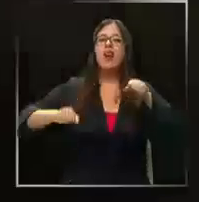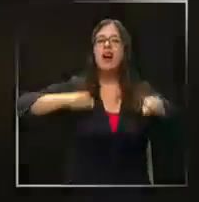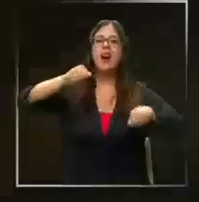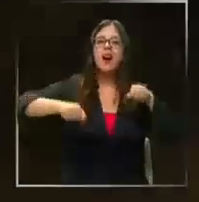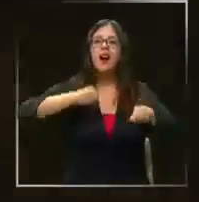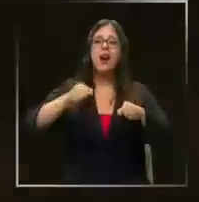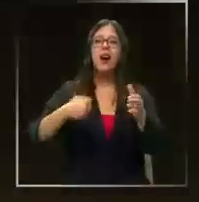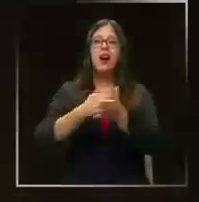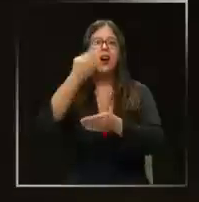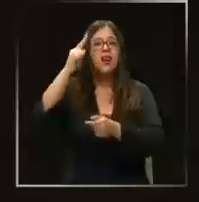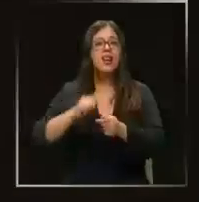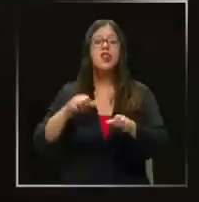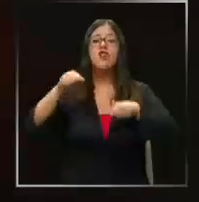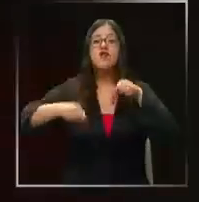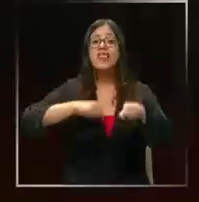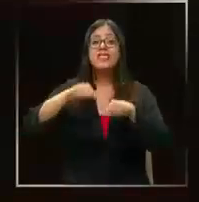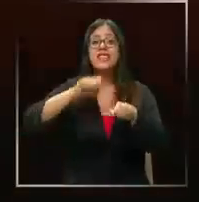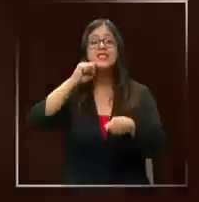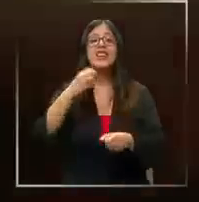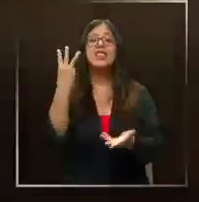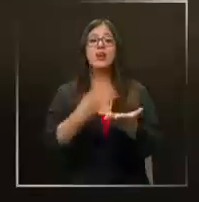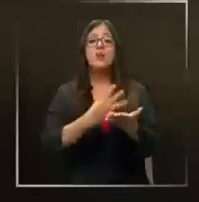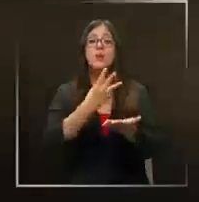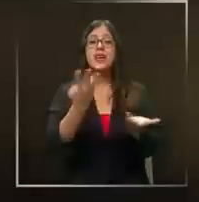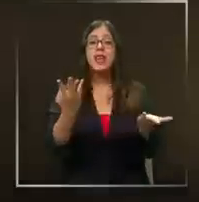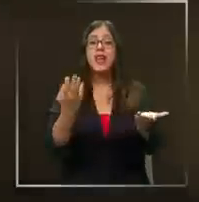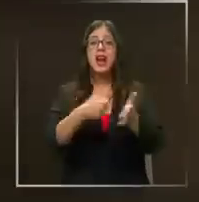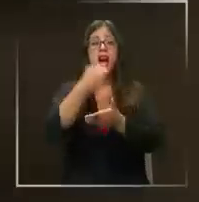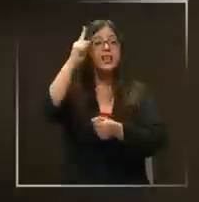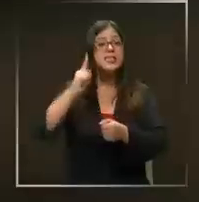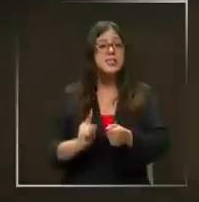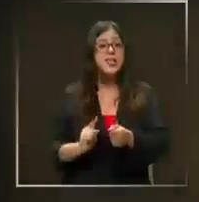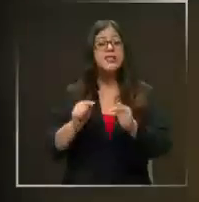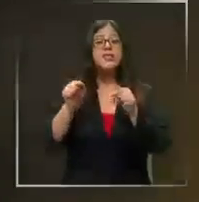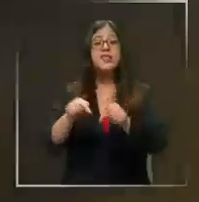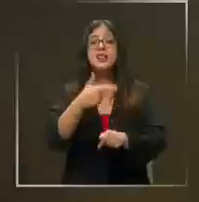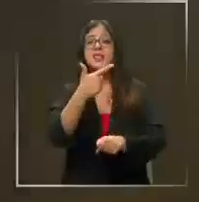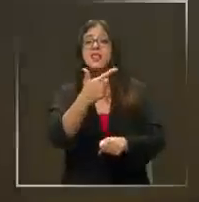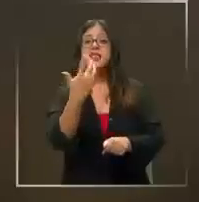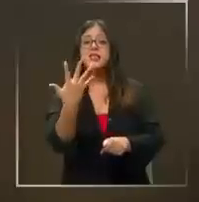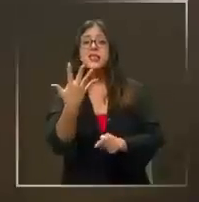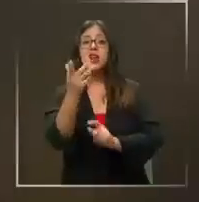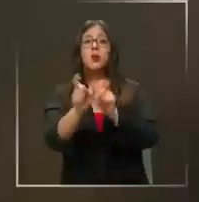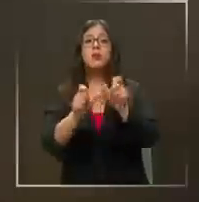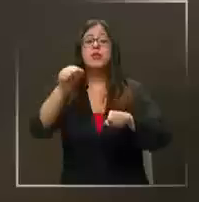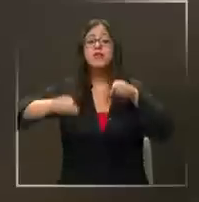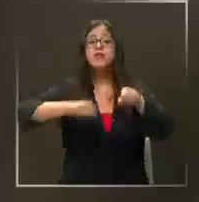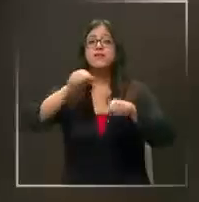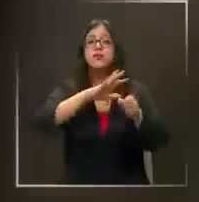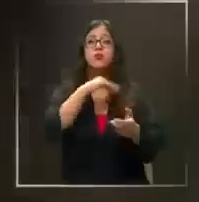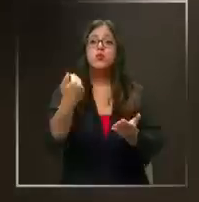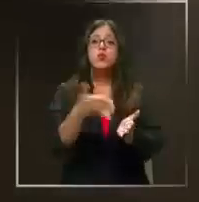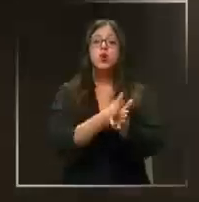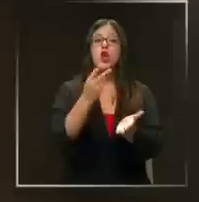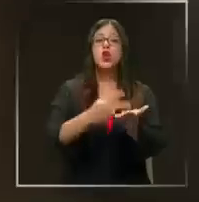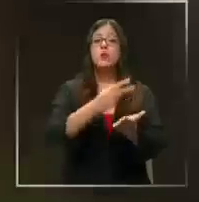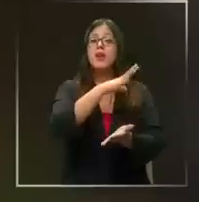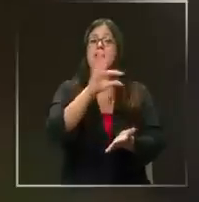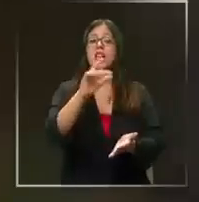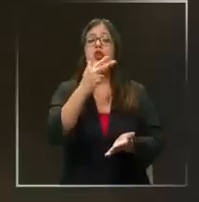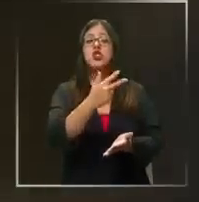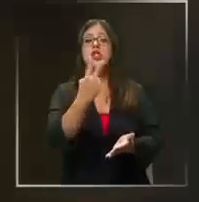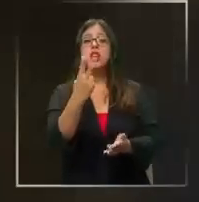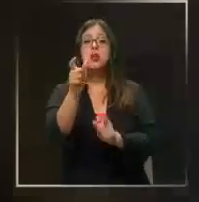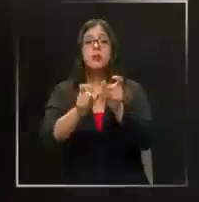Las bicicletas participaron en poco más de 3.000 siniestros viales y se registraron 75 ciclistas fallecidos y